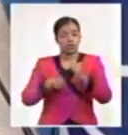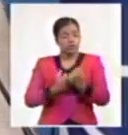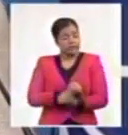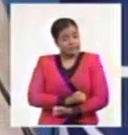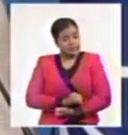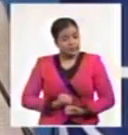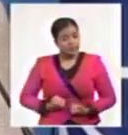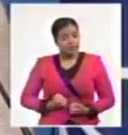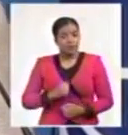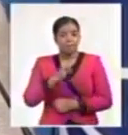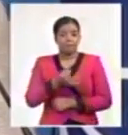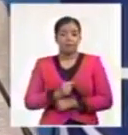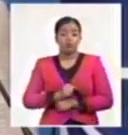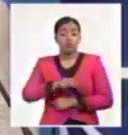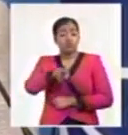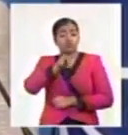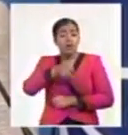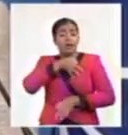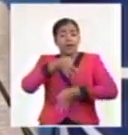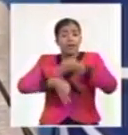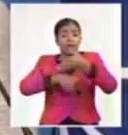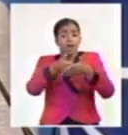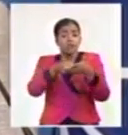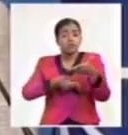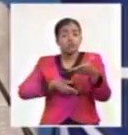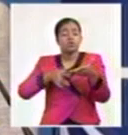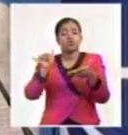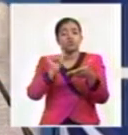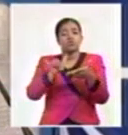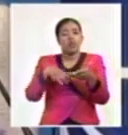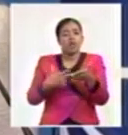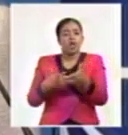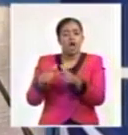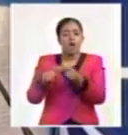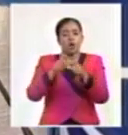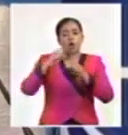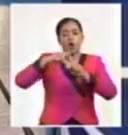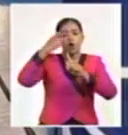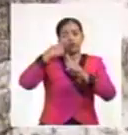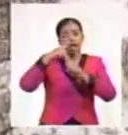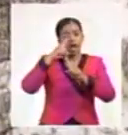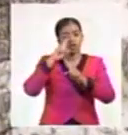Y con esta nueva declaración conjunta, también llevamos nuestra asociación al siguiente nivel.